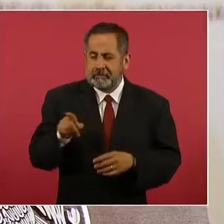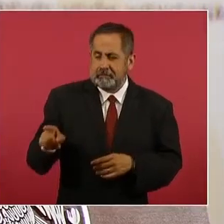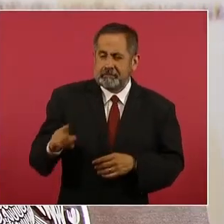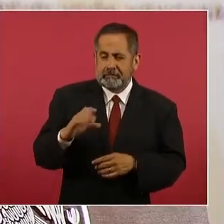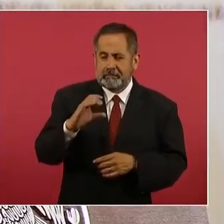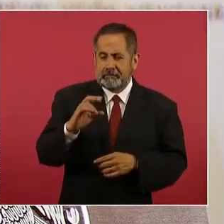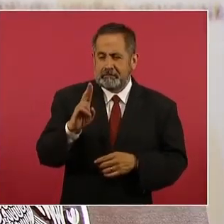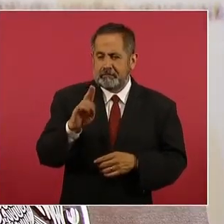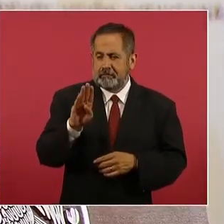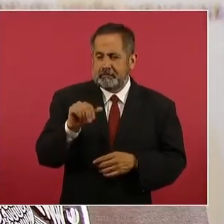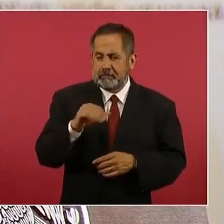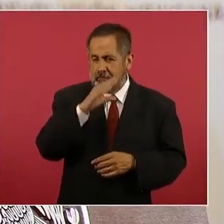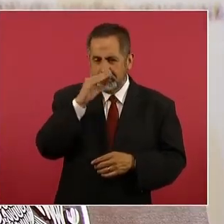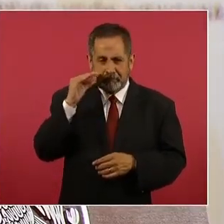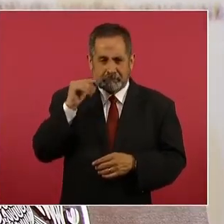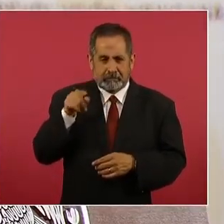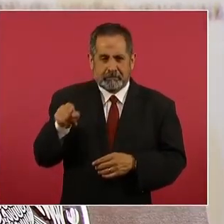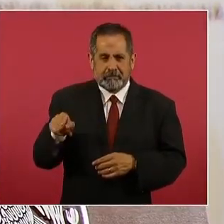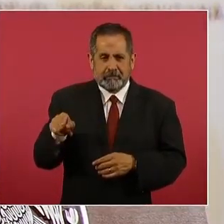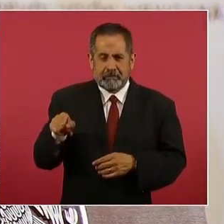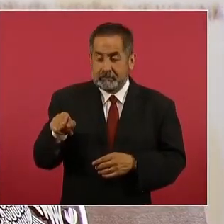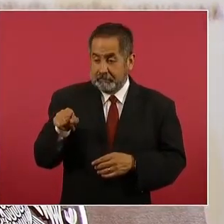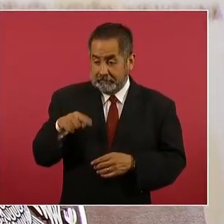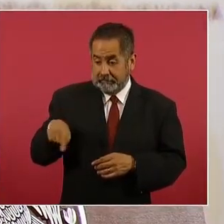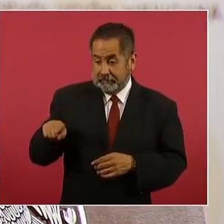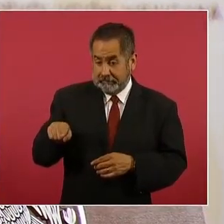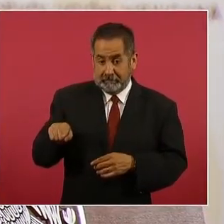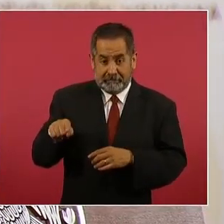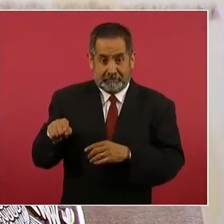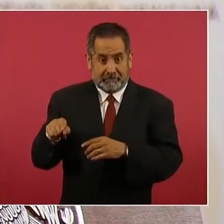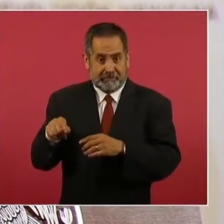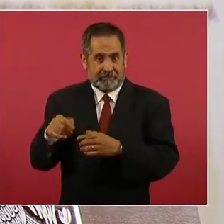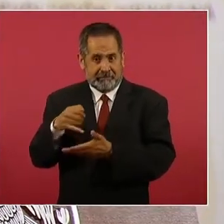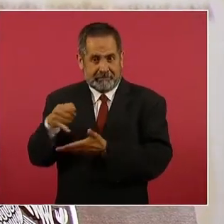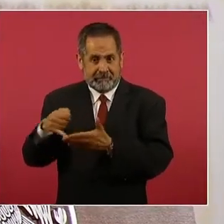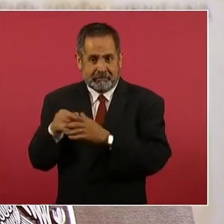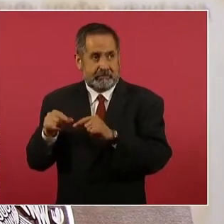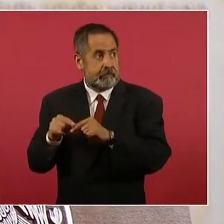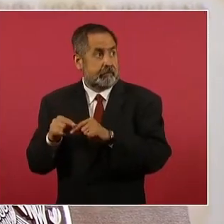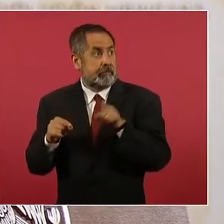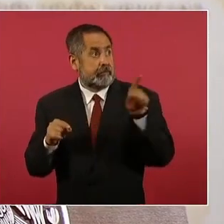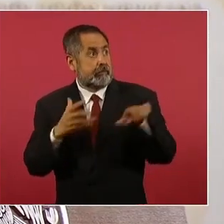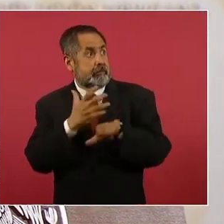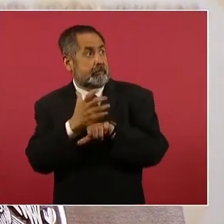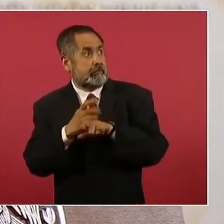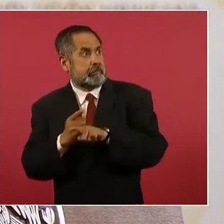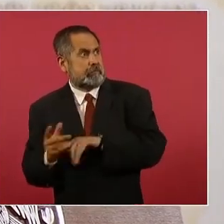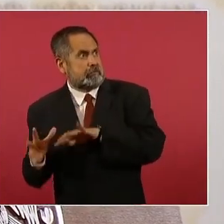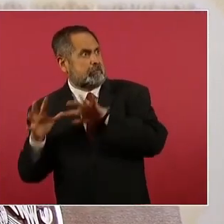esté pensando en invadir a Estados Unidos,